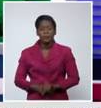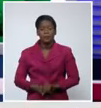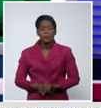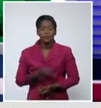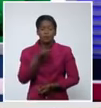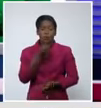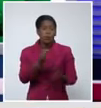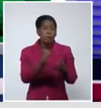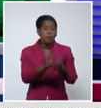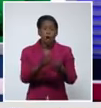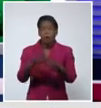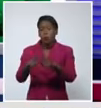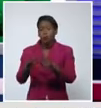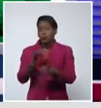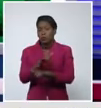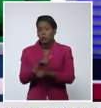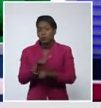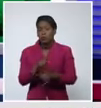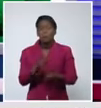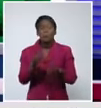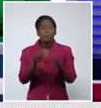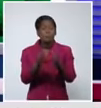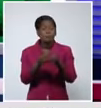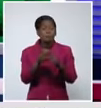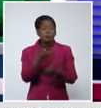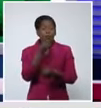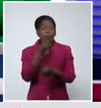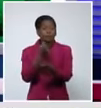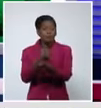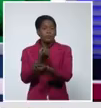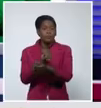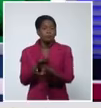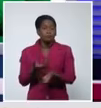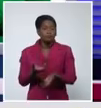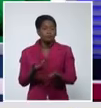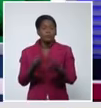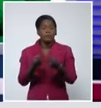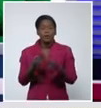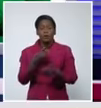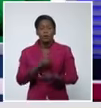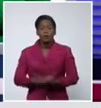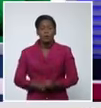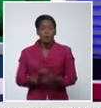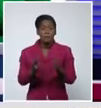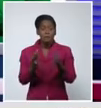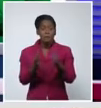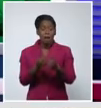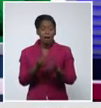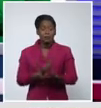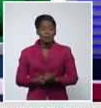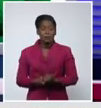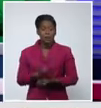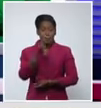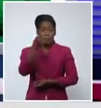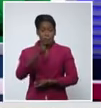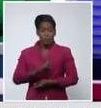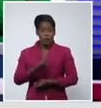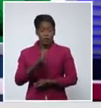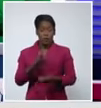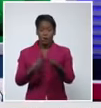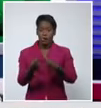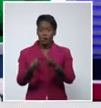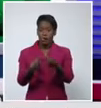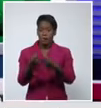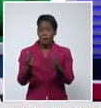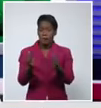pan sí tiene riesgo, lo que pasa es que si tuviera una correcta manipulación, si el traslado muchas veces cuando las